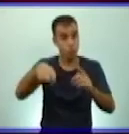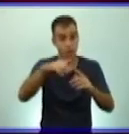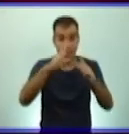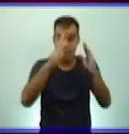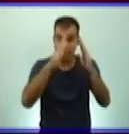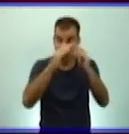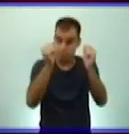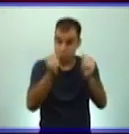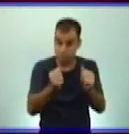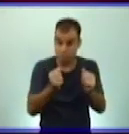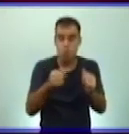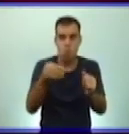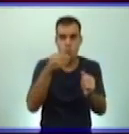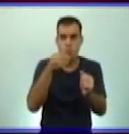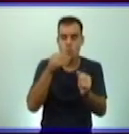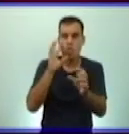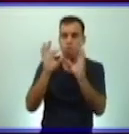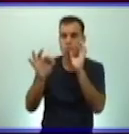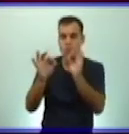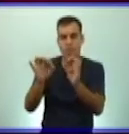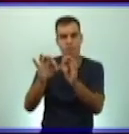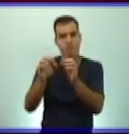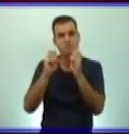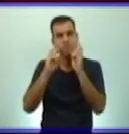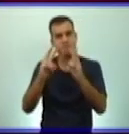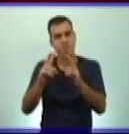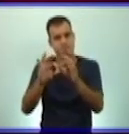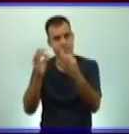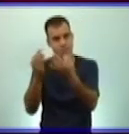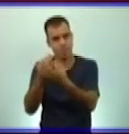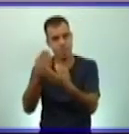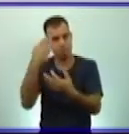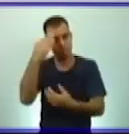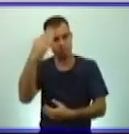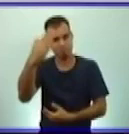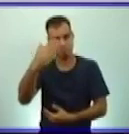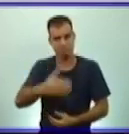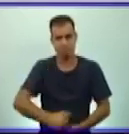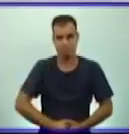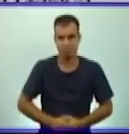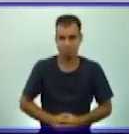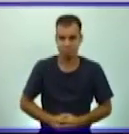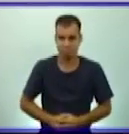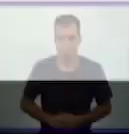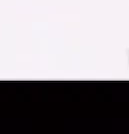puede salvar muchas vidas. Hasta el próximo encuentro.